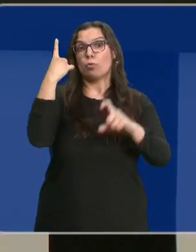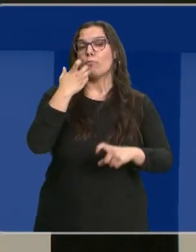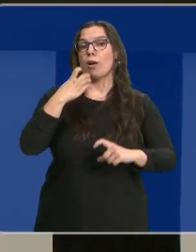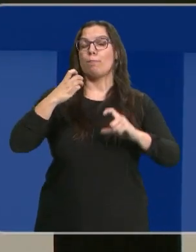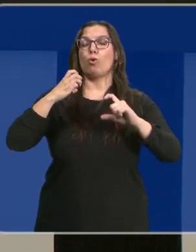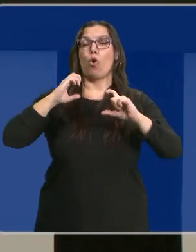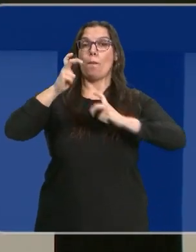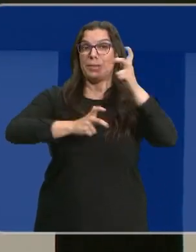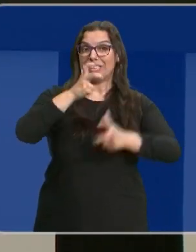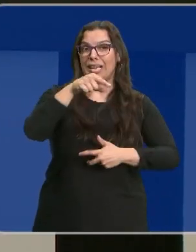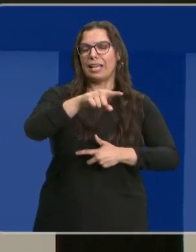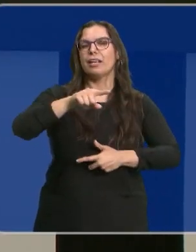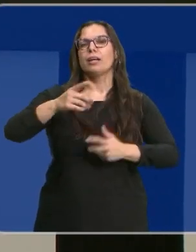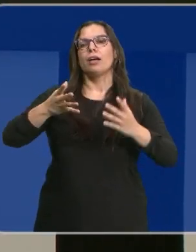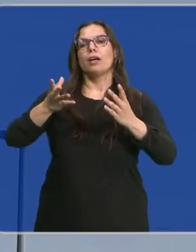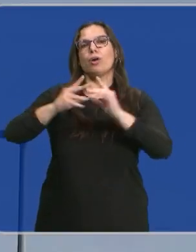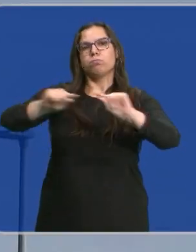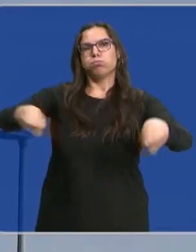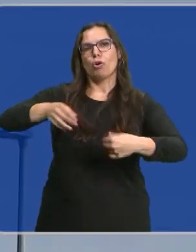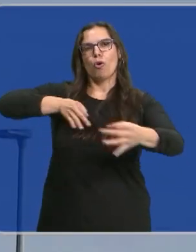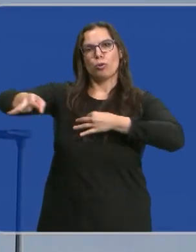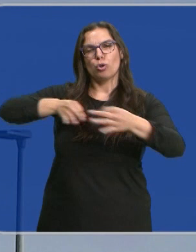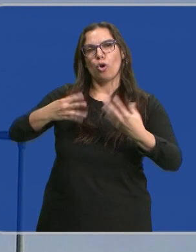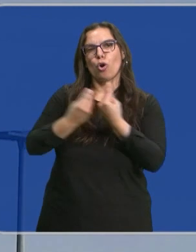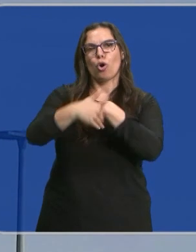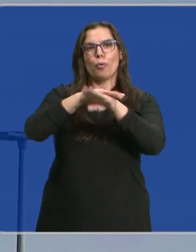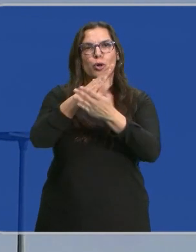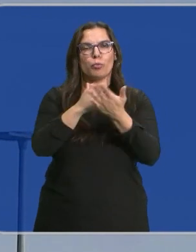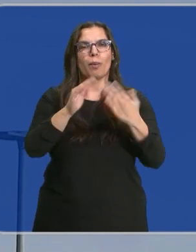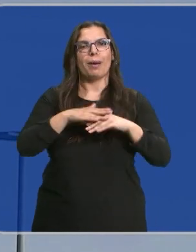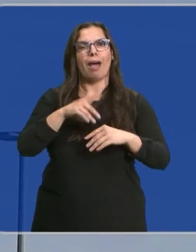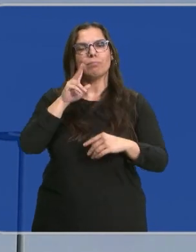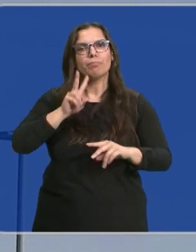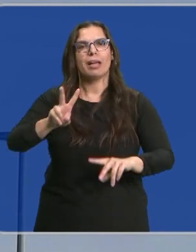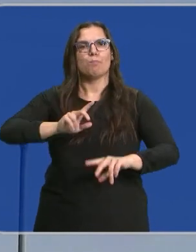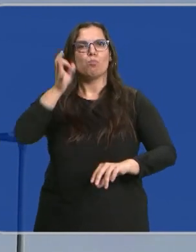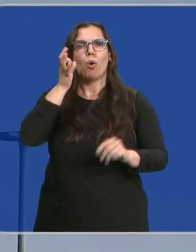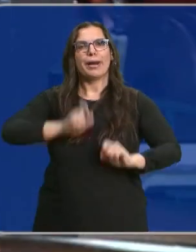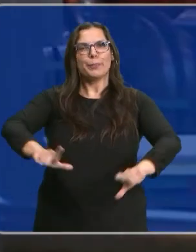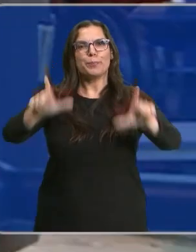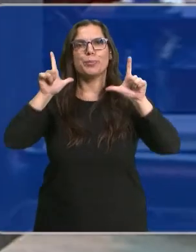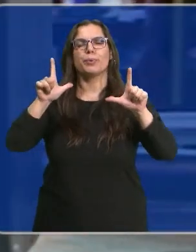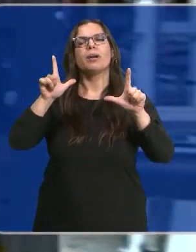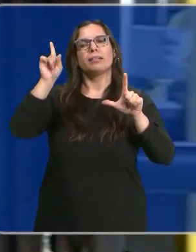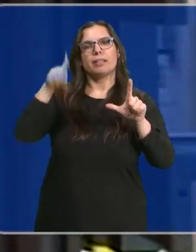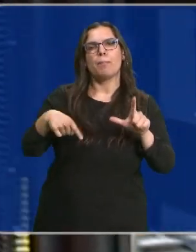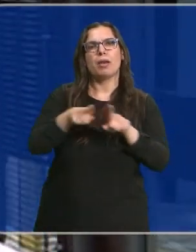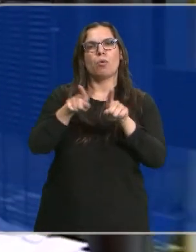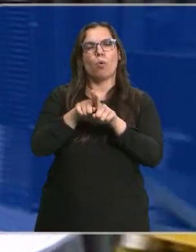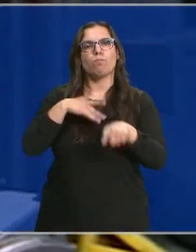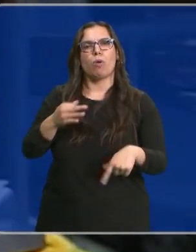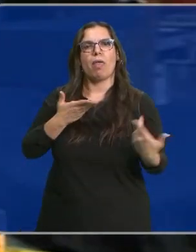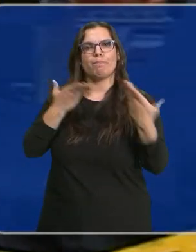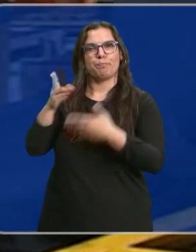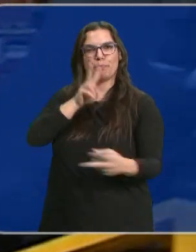Michelin, ha firmado un protocolo con el gobierno autonómico para ayudar a visibilizar a las mujeres y que también tengan su sitio. El